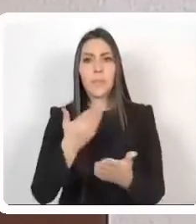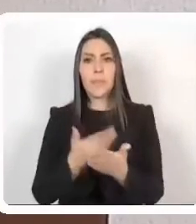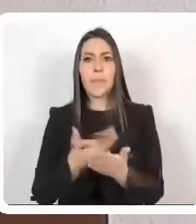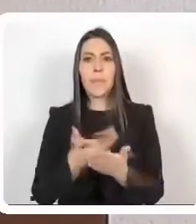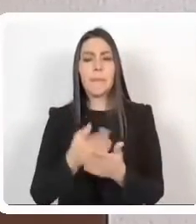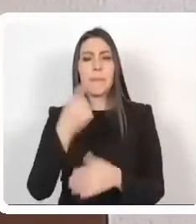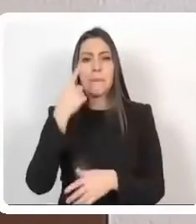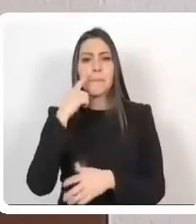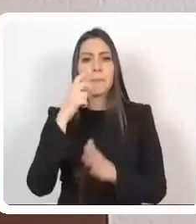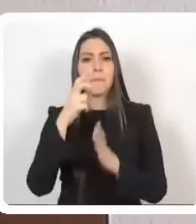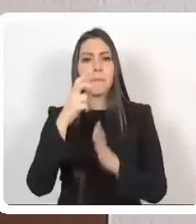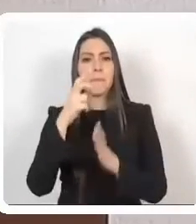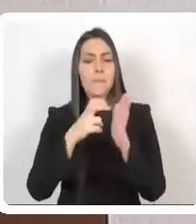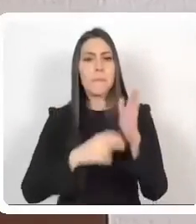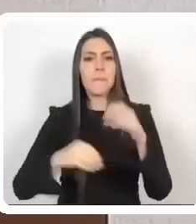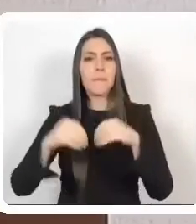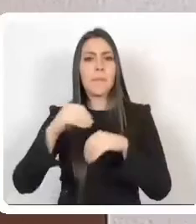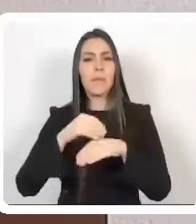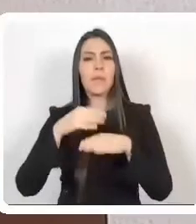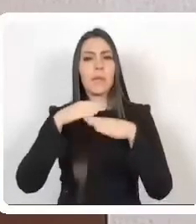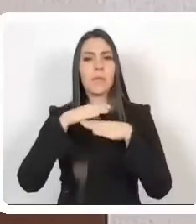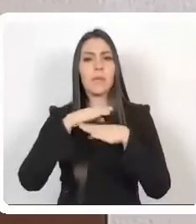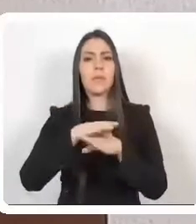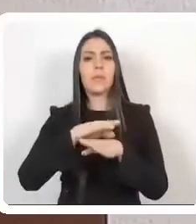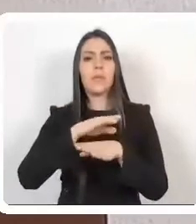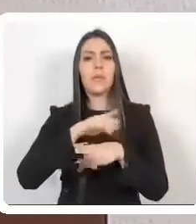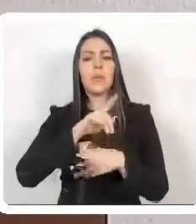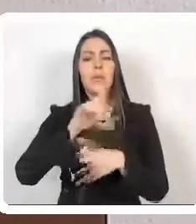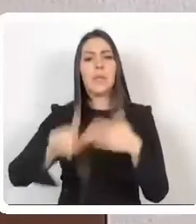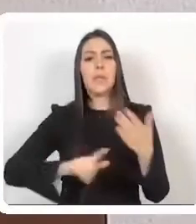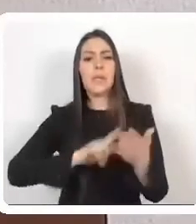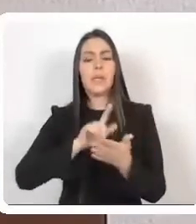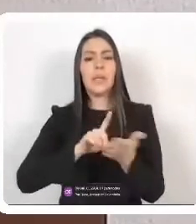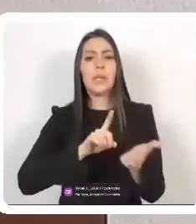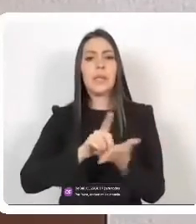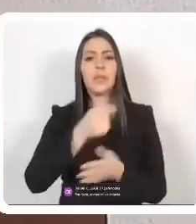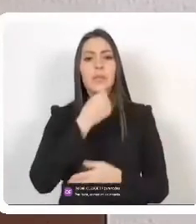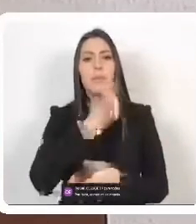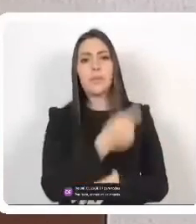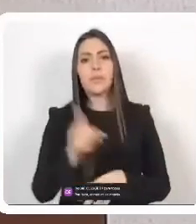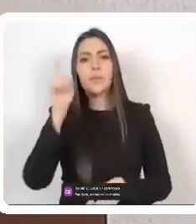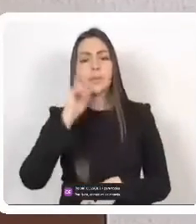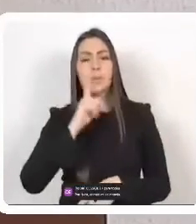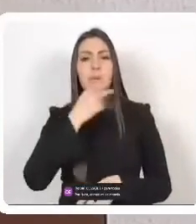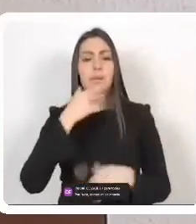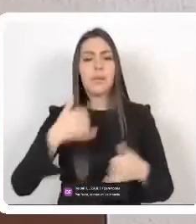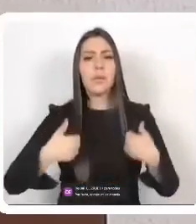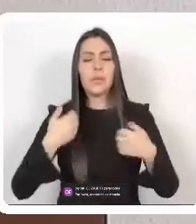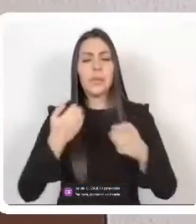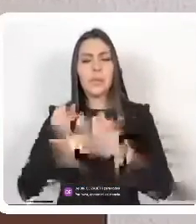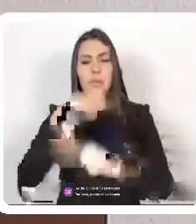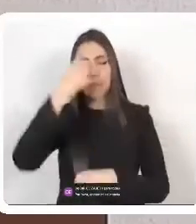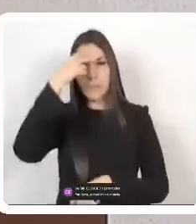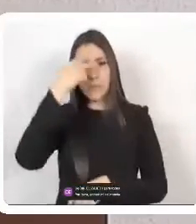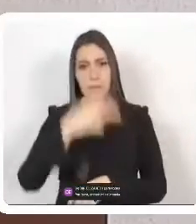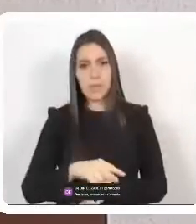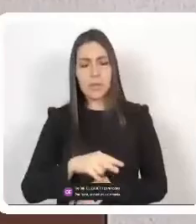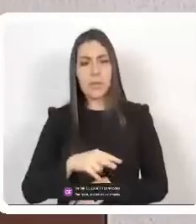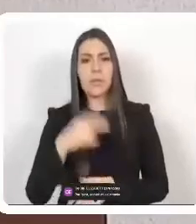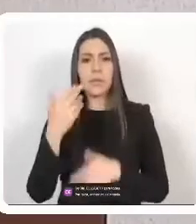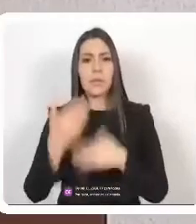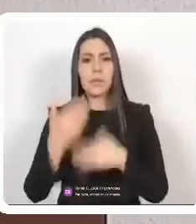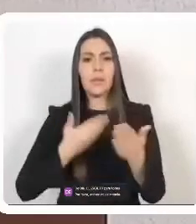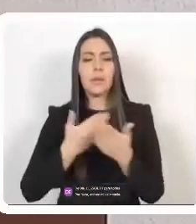el que se reforman y adicionan diversas disposiciones de la Ley de los Derechos de Niñas, Niños y Adolescentes del Estado de México, presentada